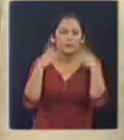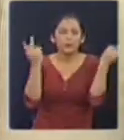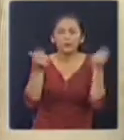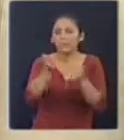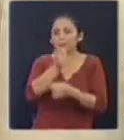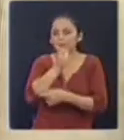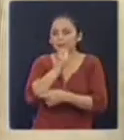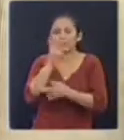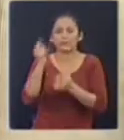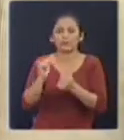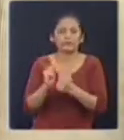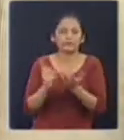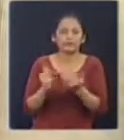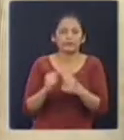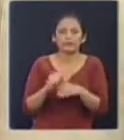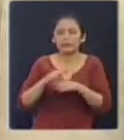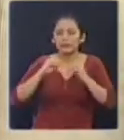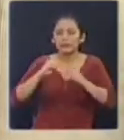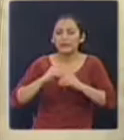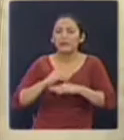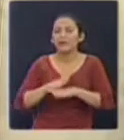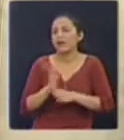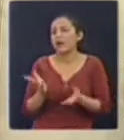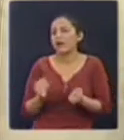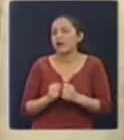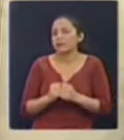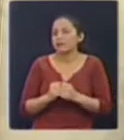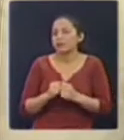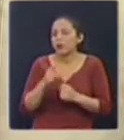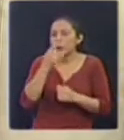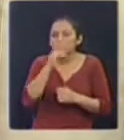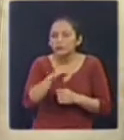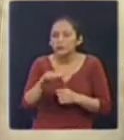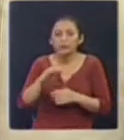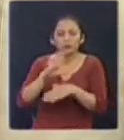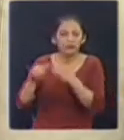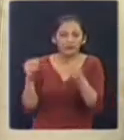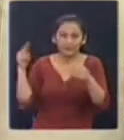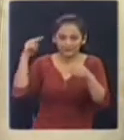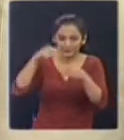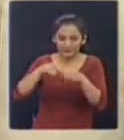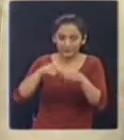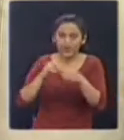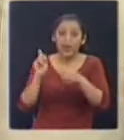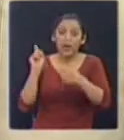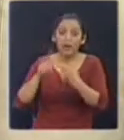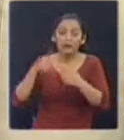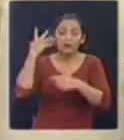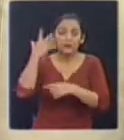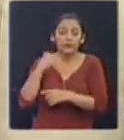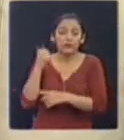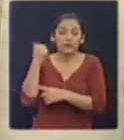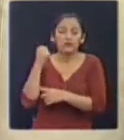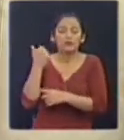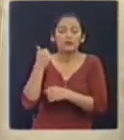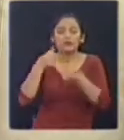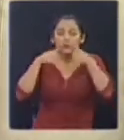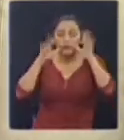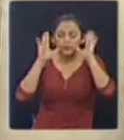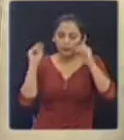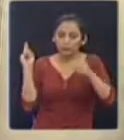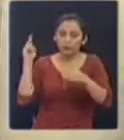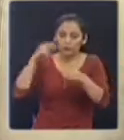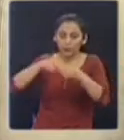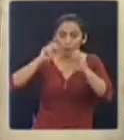Los concursantes pueden participar hasta el 10 de diciembre enviando sus proyectos, que luego son evaluados por tribunales,